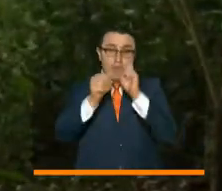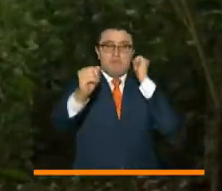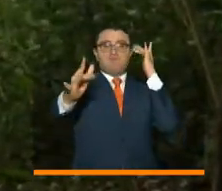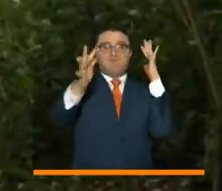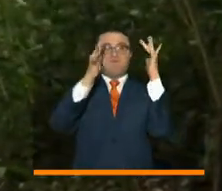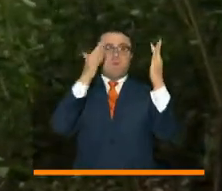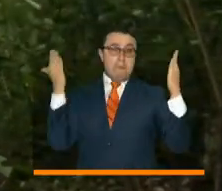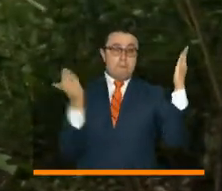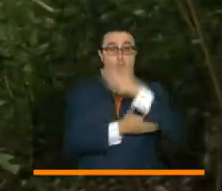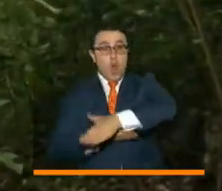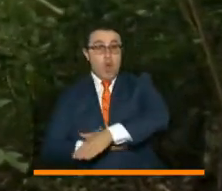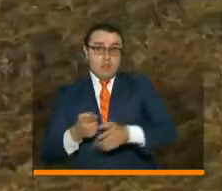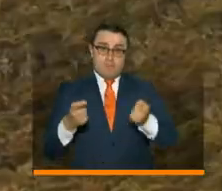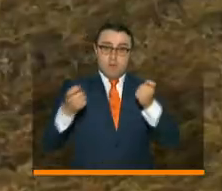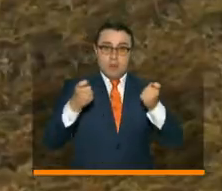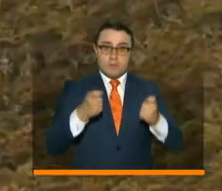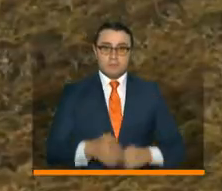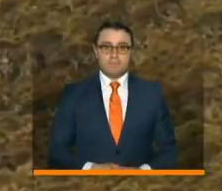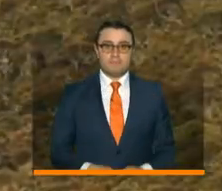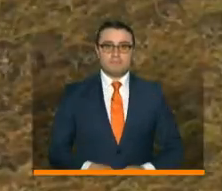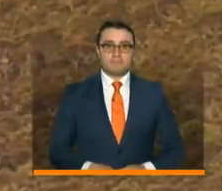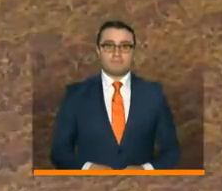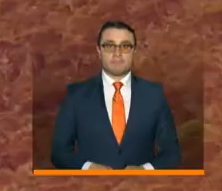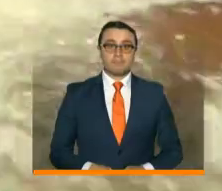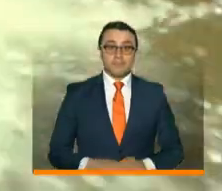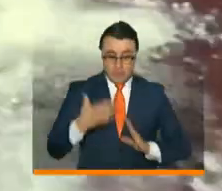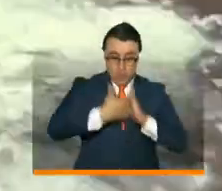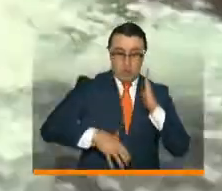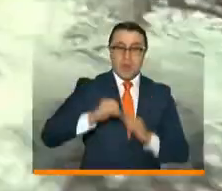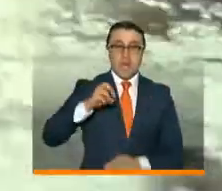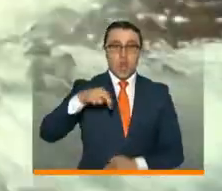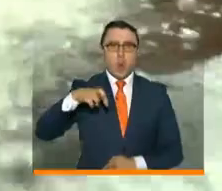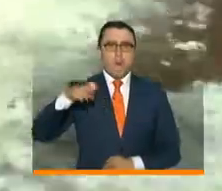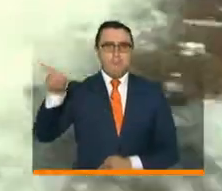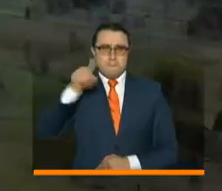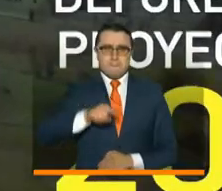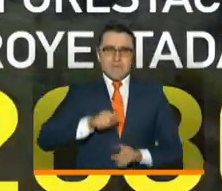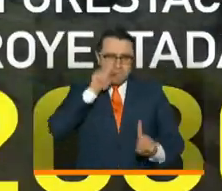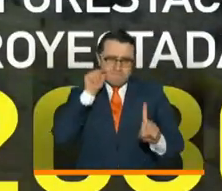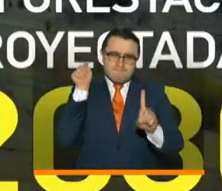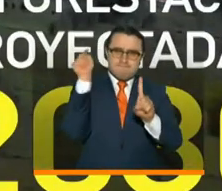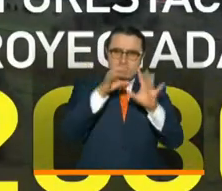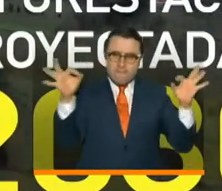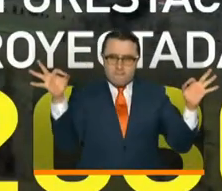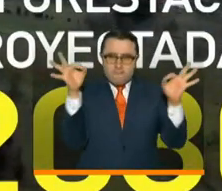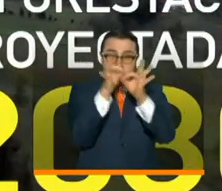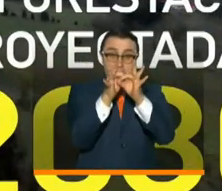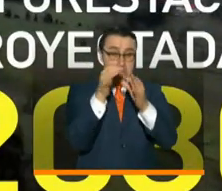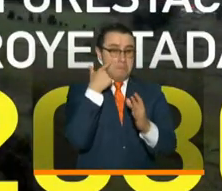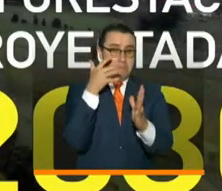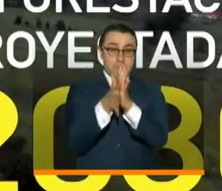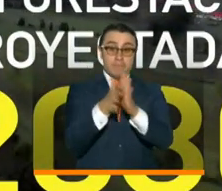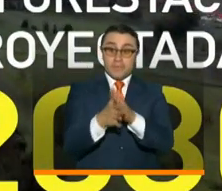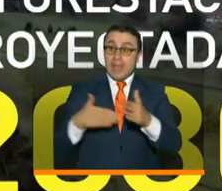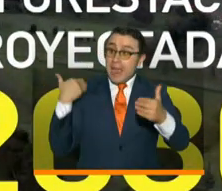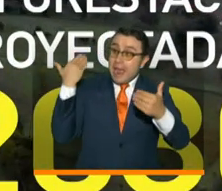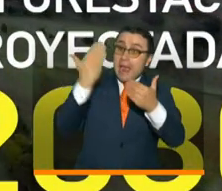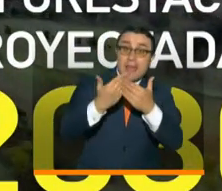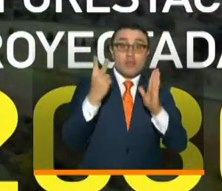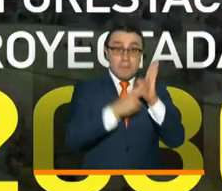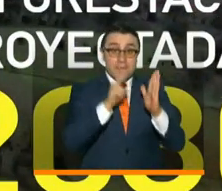deforestación en el país. Las metas de este COMPES están enfocadas en reducir en el 2022